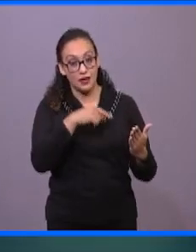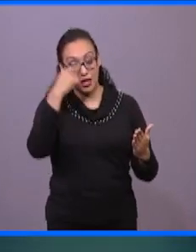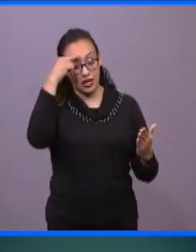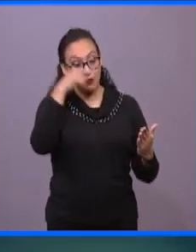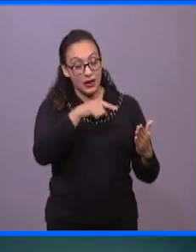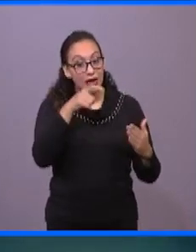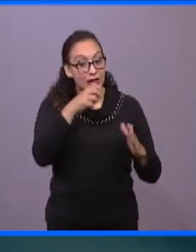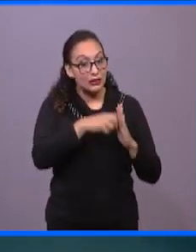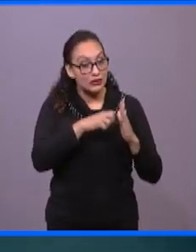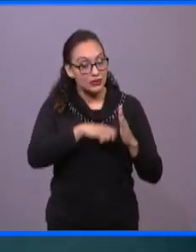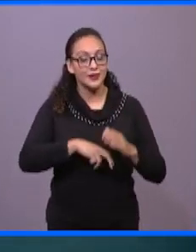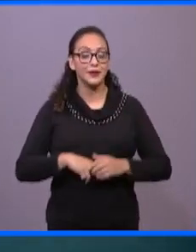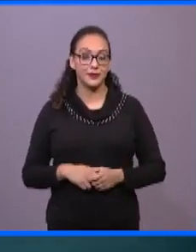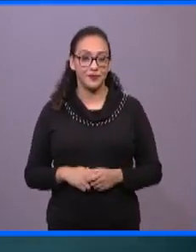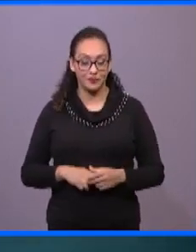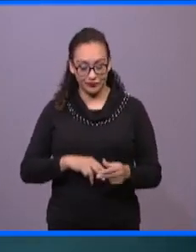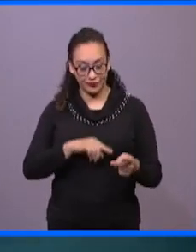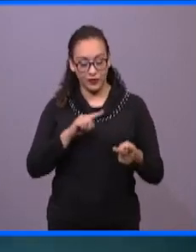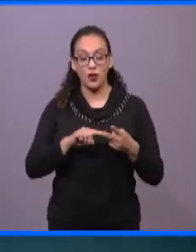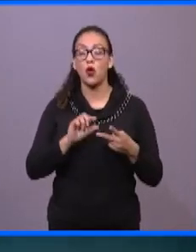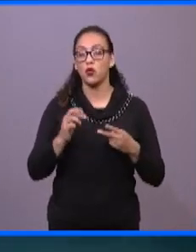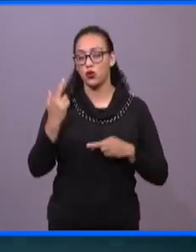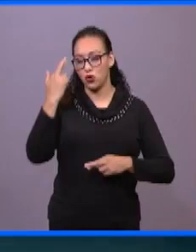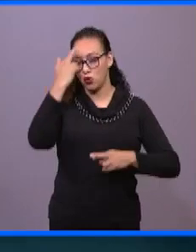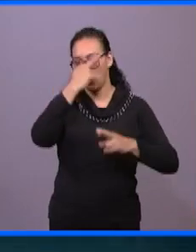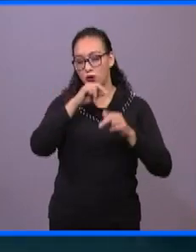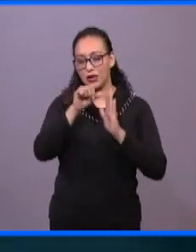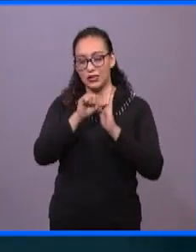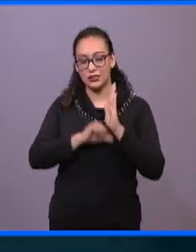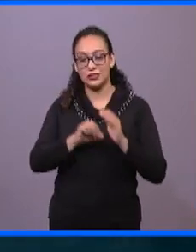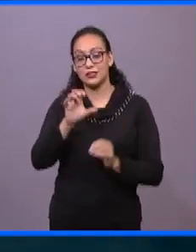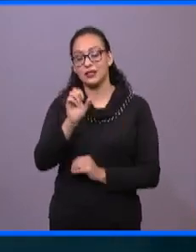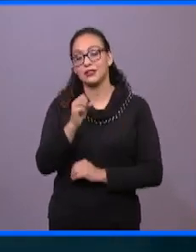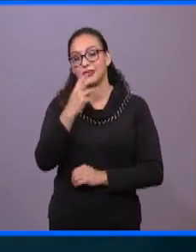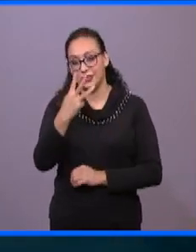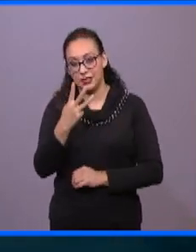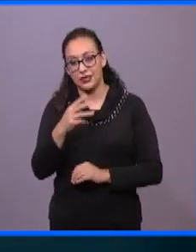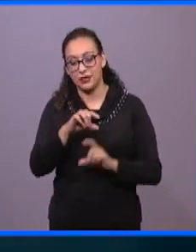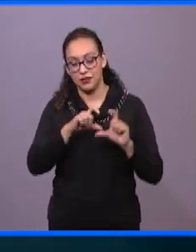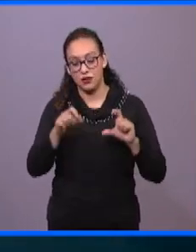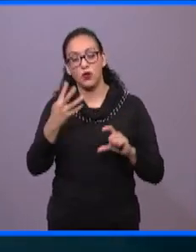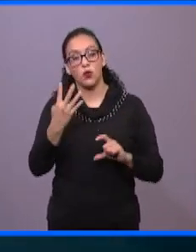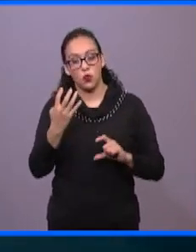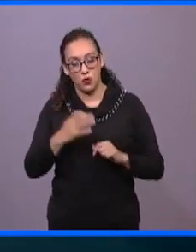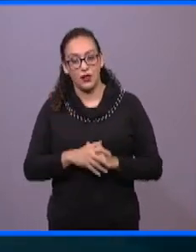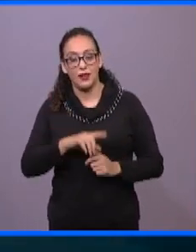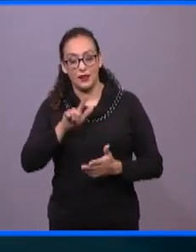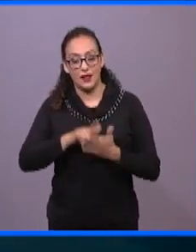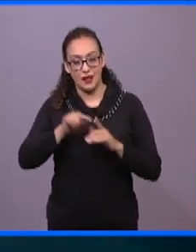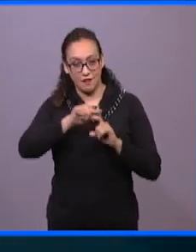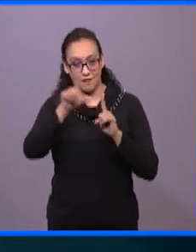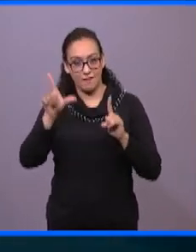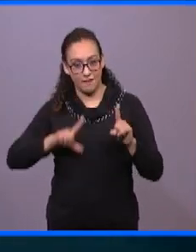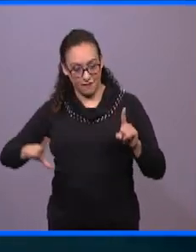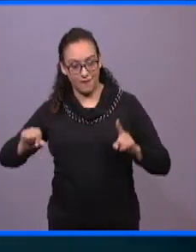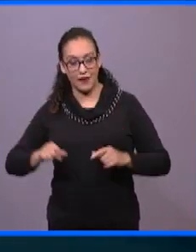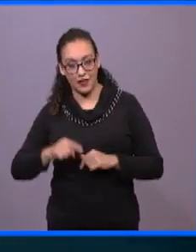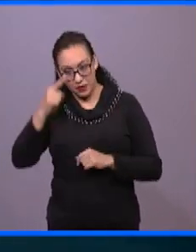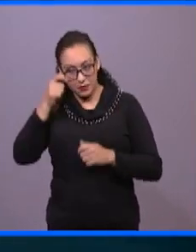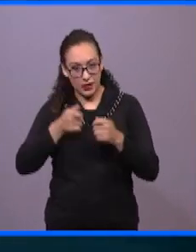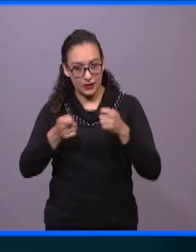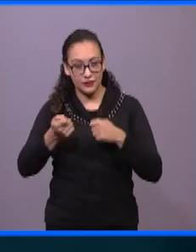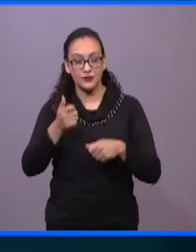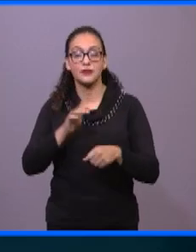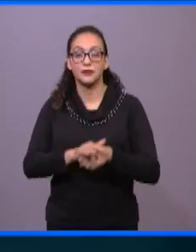esa irregularidad. Recurso de revisión previsto en el artículo 63, fracción 4 de la Ley Federal de lo Contencioso